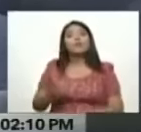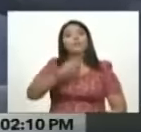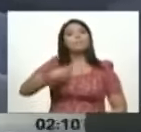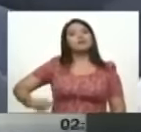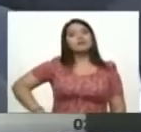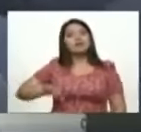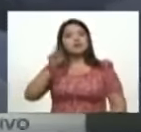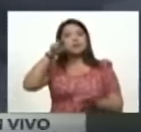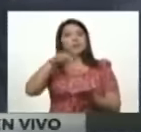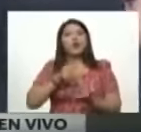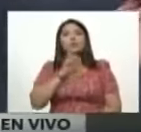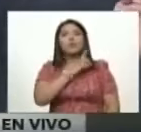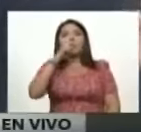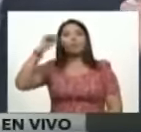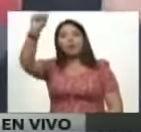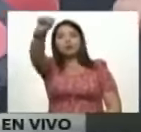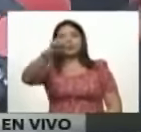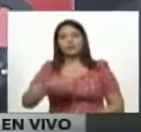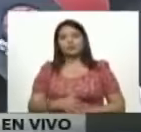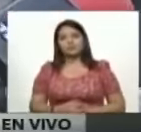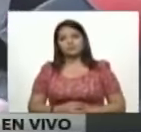República, compañero Nicolás Maduro. ¿Hay